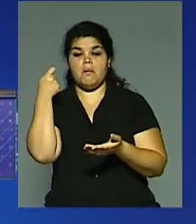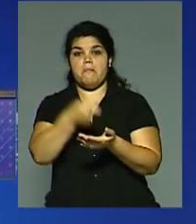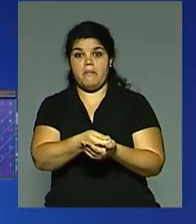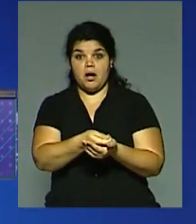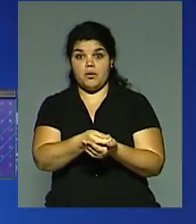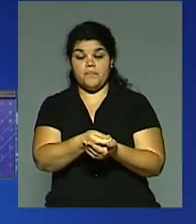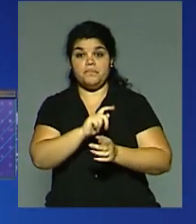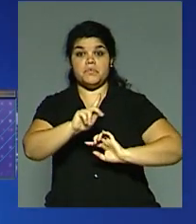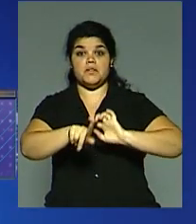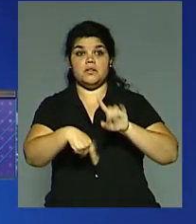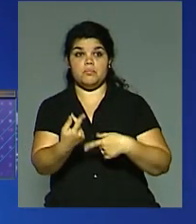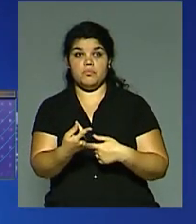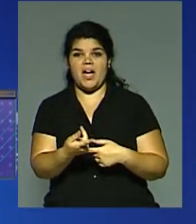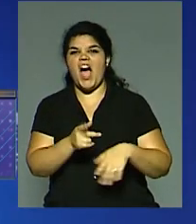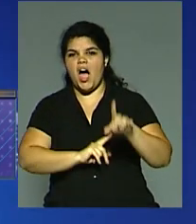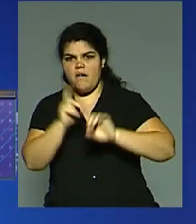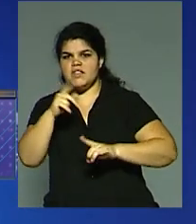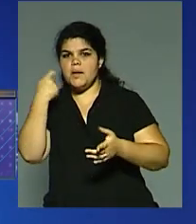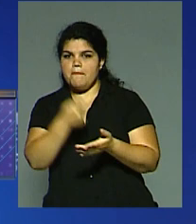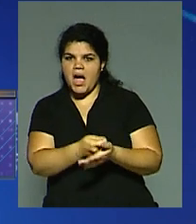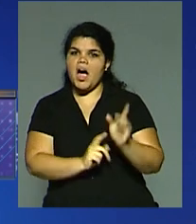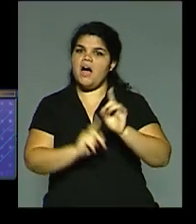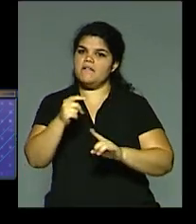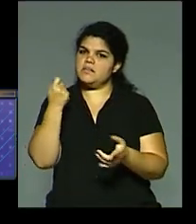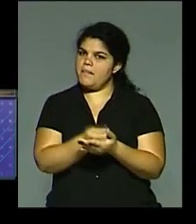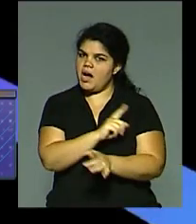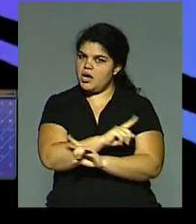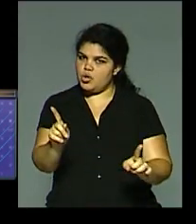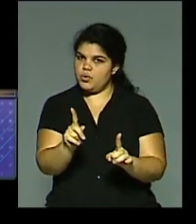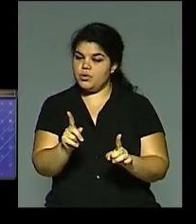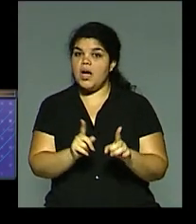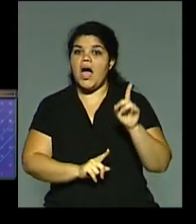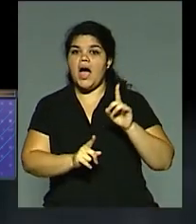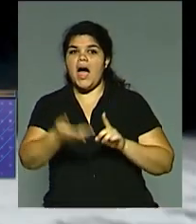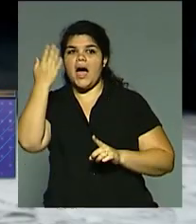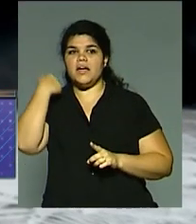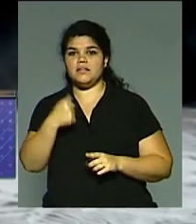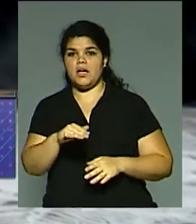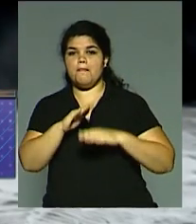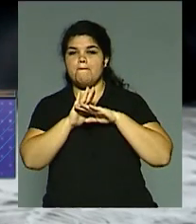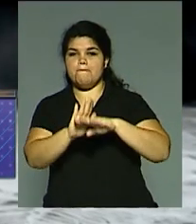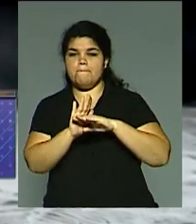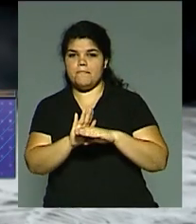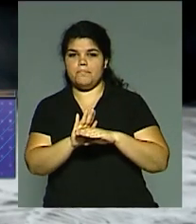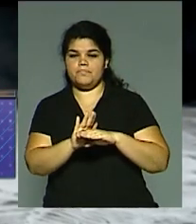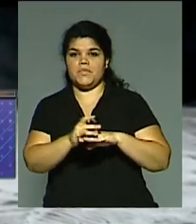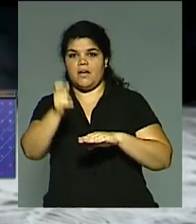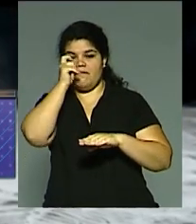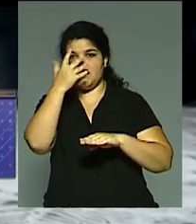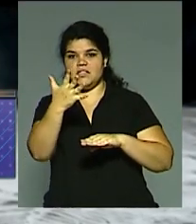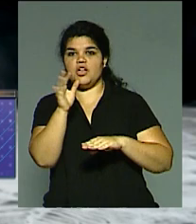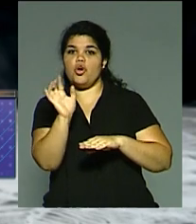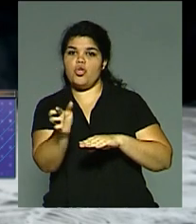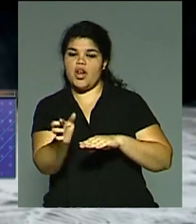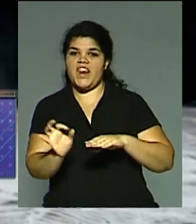pagar el importe si es que lo tienen que pagar, porque ha cambiado también esto. Antes era $25 al año que no podíamos, que